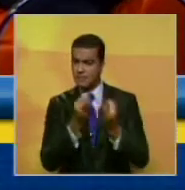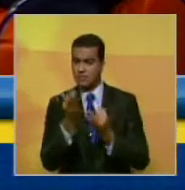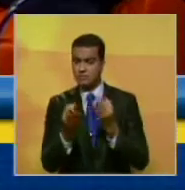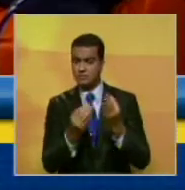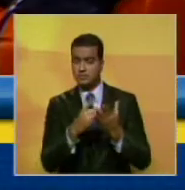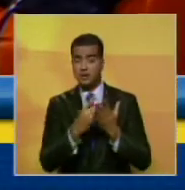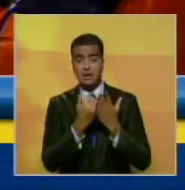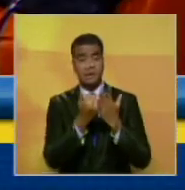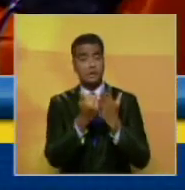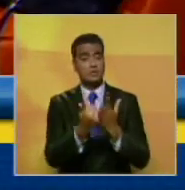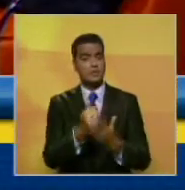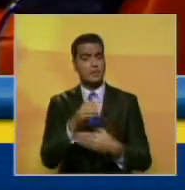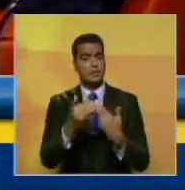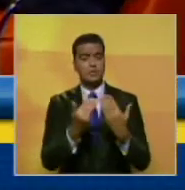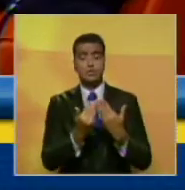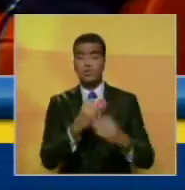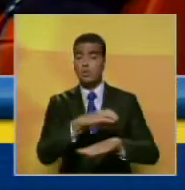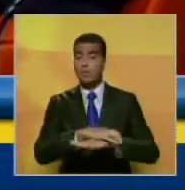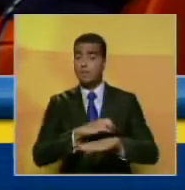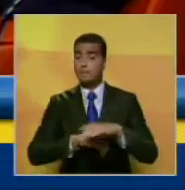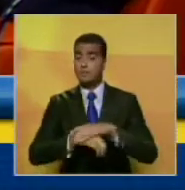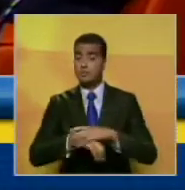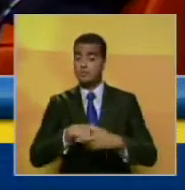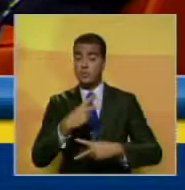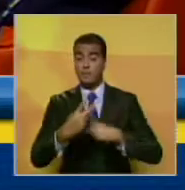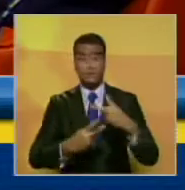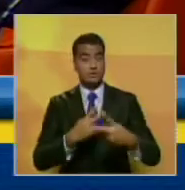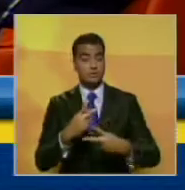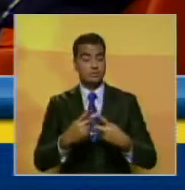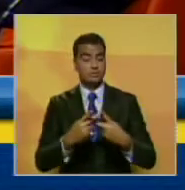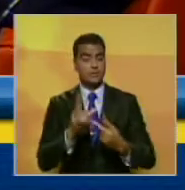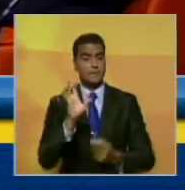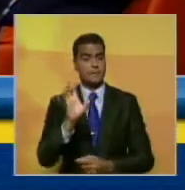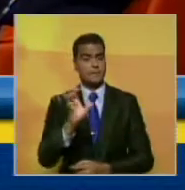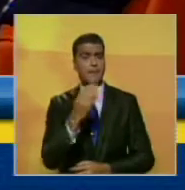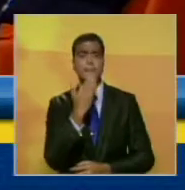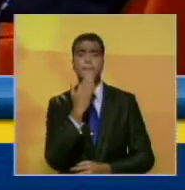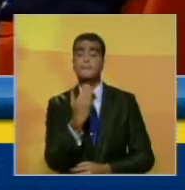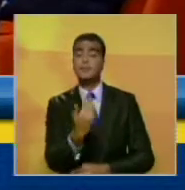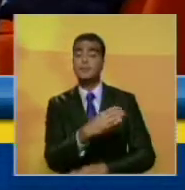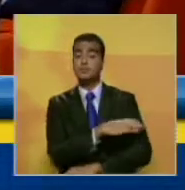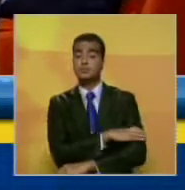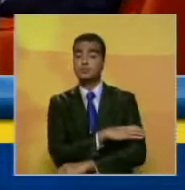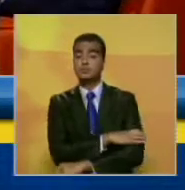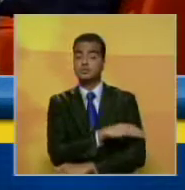de amnistía para todos los presos políticos del país, solicitada por la oposición venezolana.